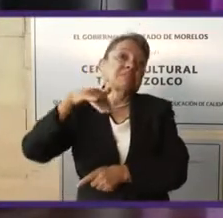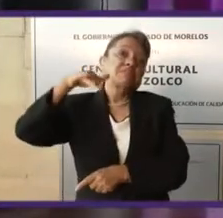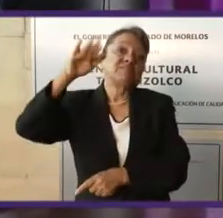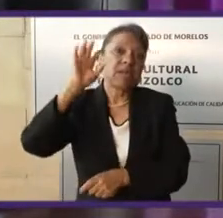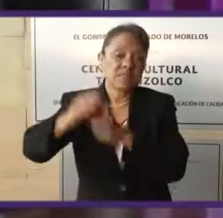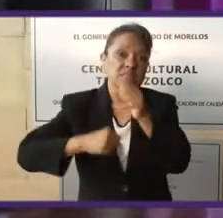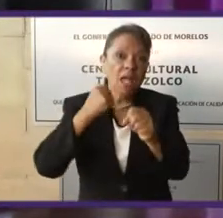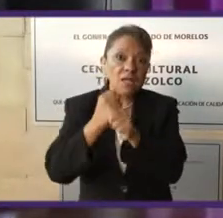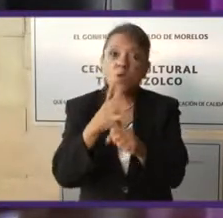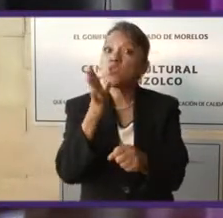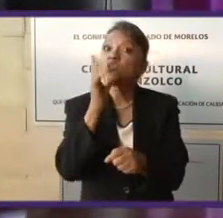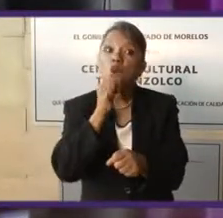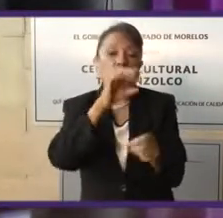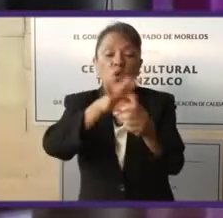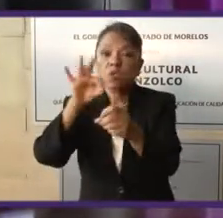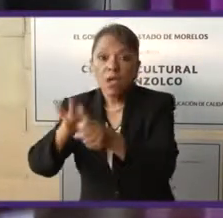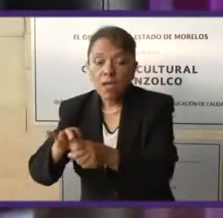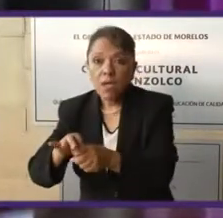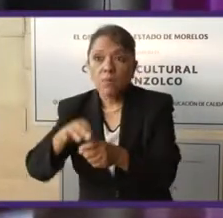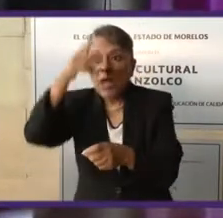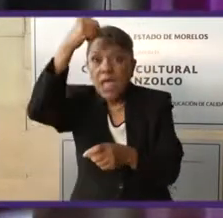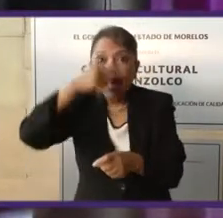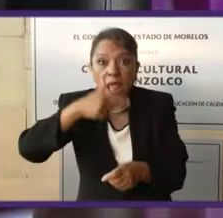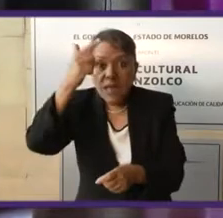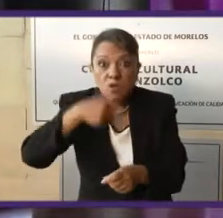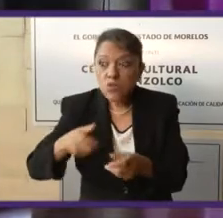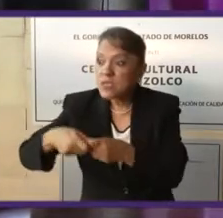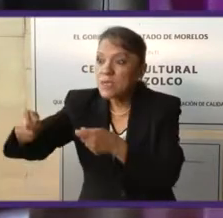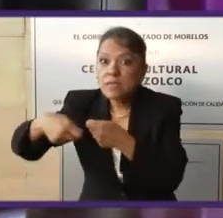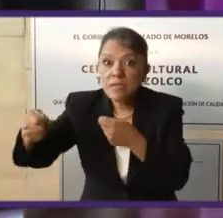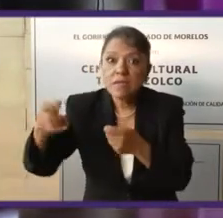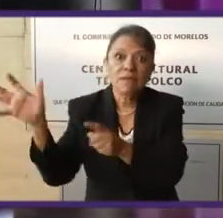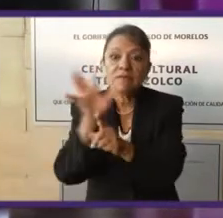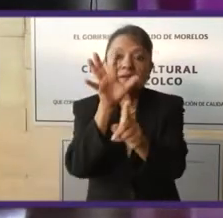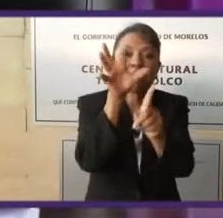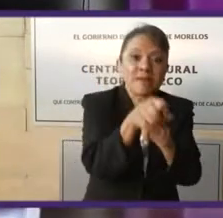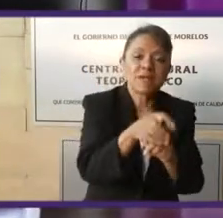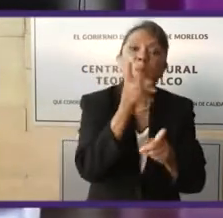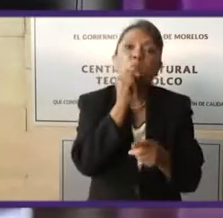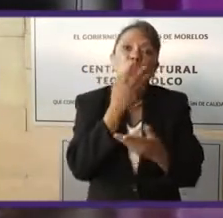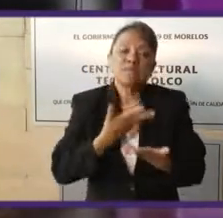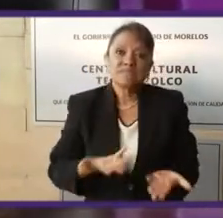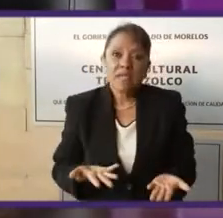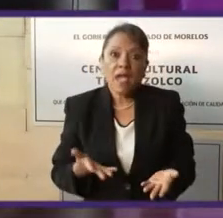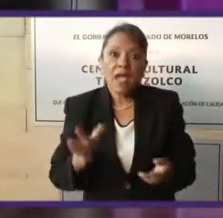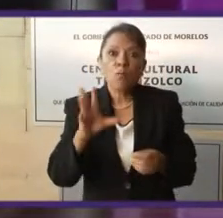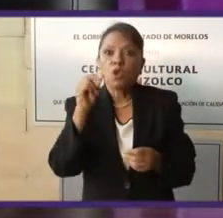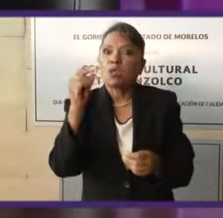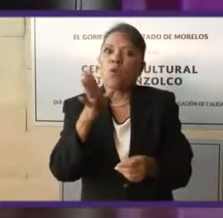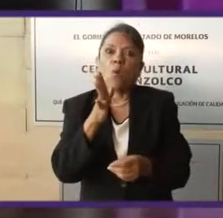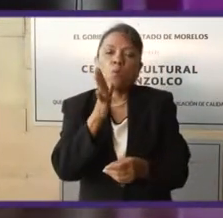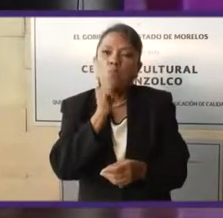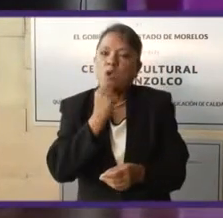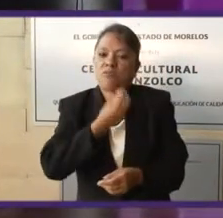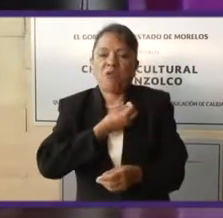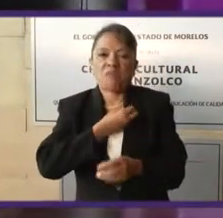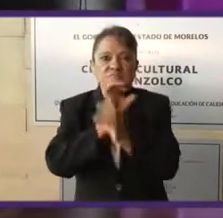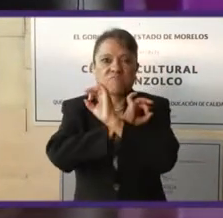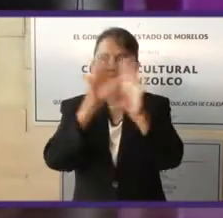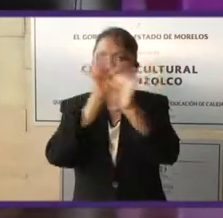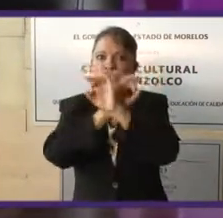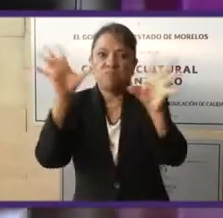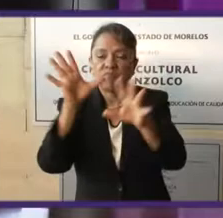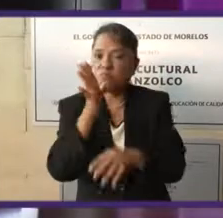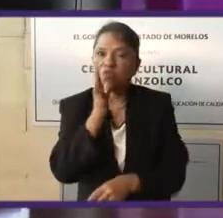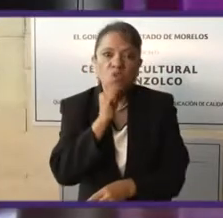que correr en las noches, repartir un volante y que te estuviera correteando un policía, que eran intolerantes con nuestra manera de ser. No podemos